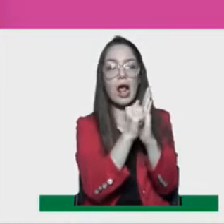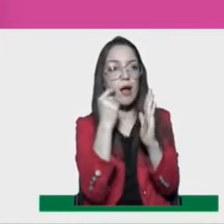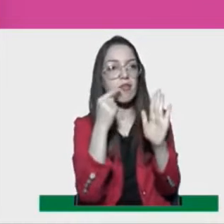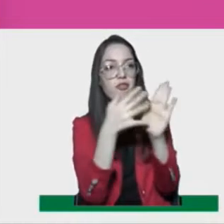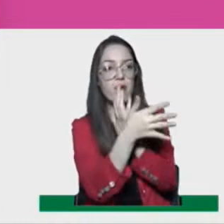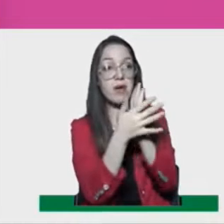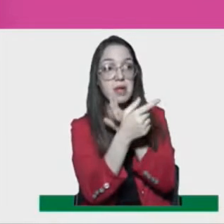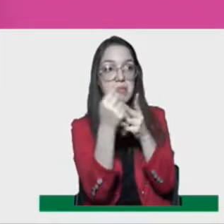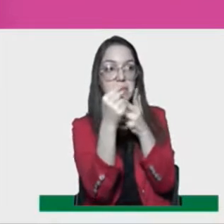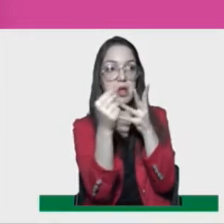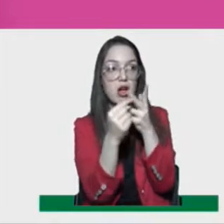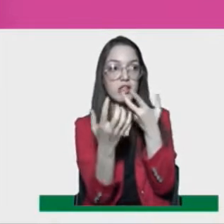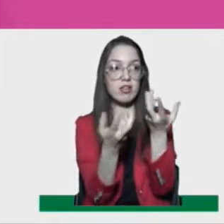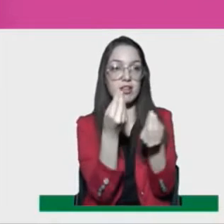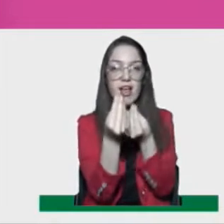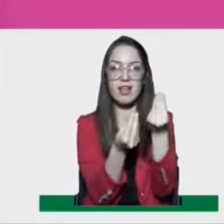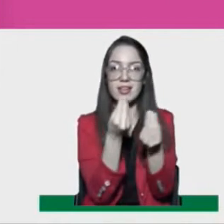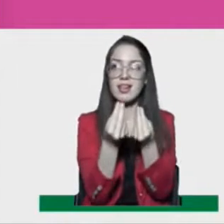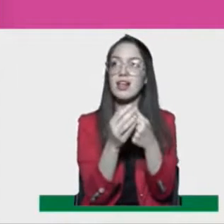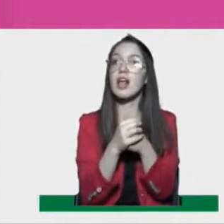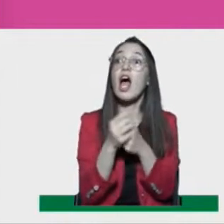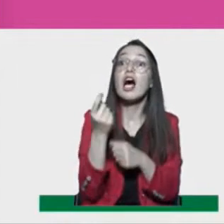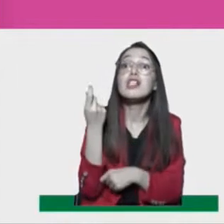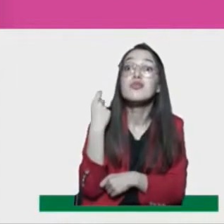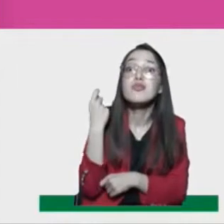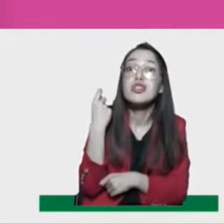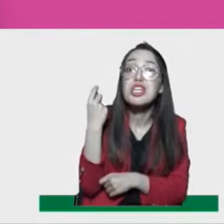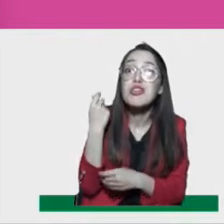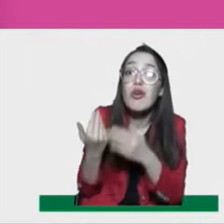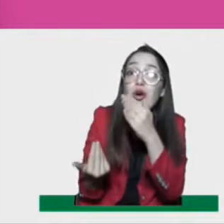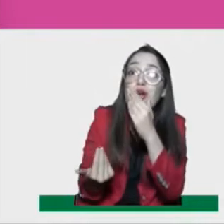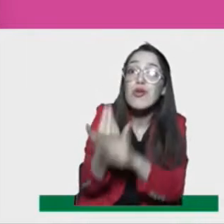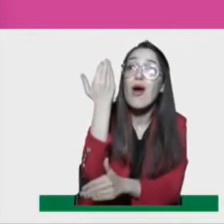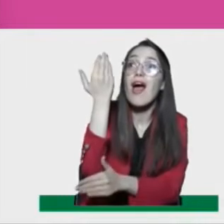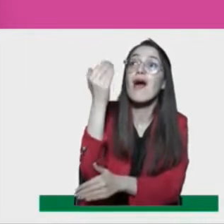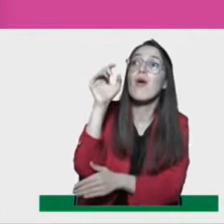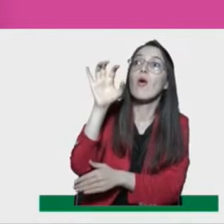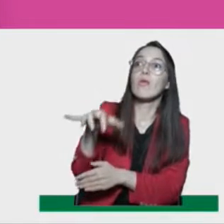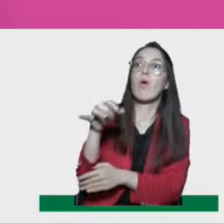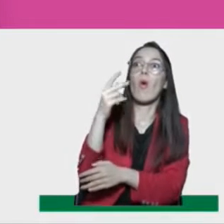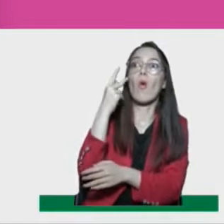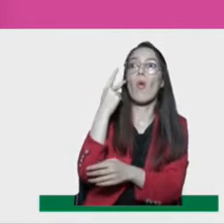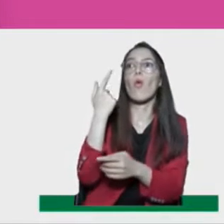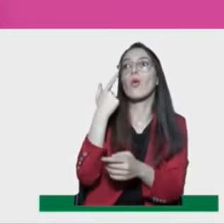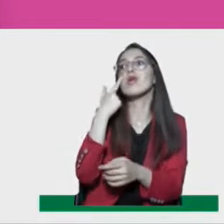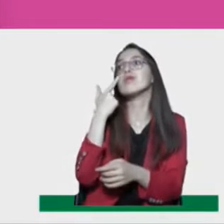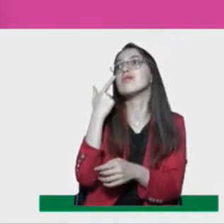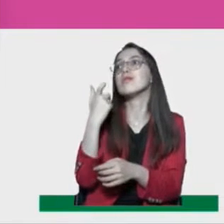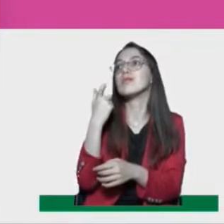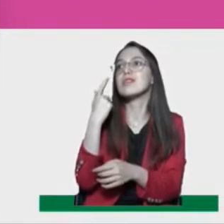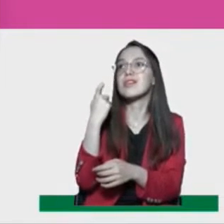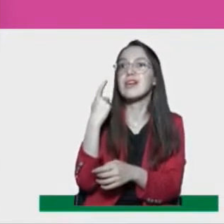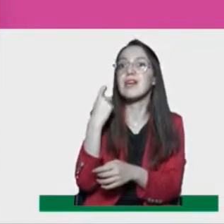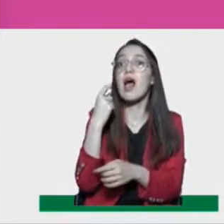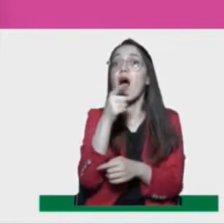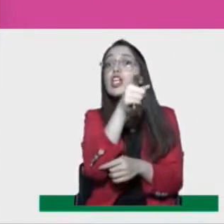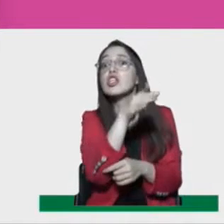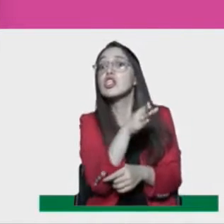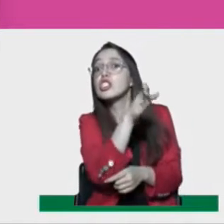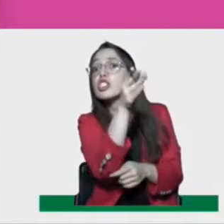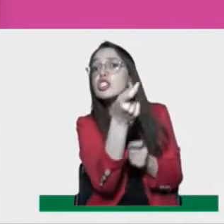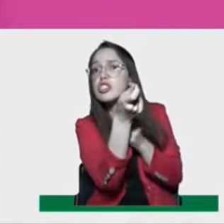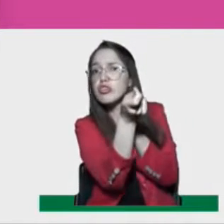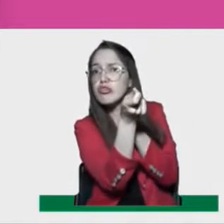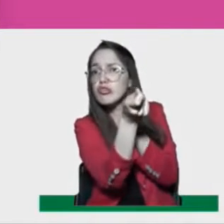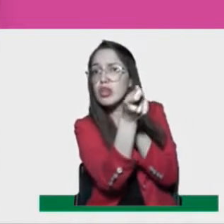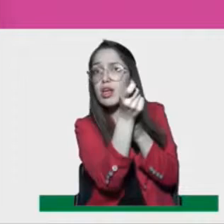lugar. Y acabamos de inaugurar y los invitamos porque esta experiencia del centro de turismo es muy cercana acá al Teatro Metropolitano. Estamos